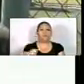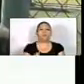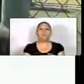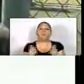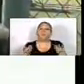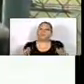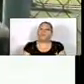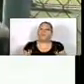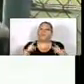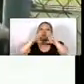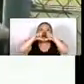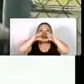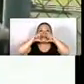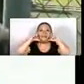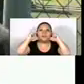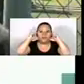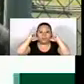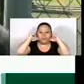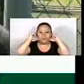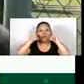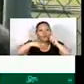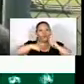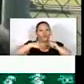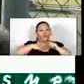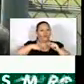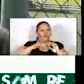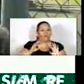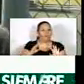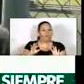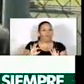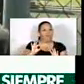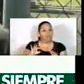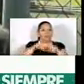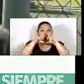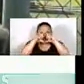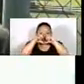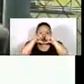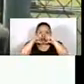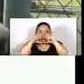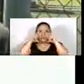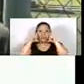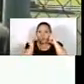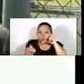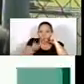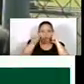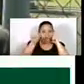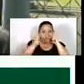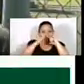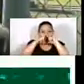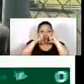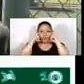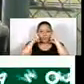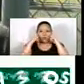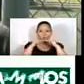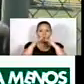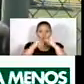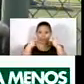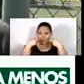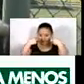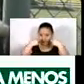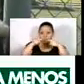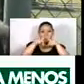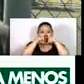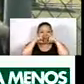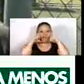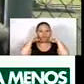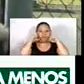aparte el uso de mascarilla, y trato de tener la mascarilla lo más nueva posible, que son de estas quirúrgicas como las que ando,